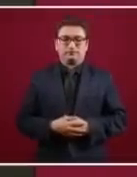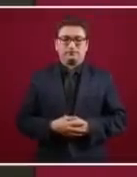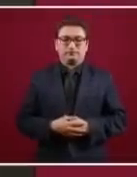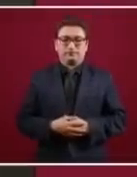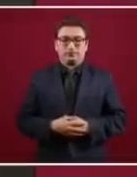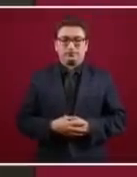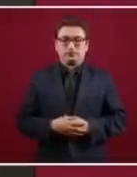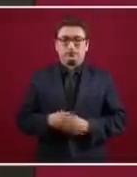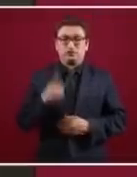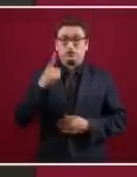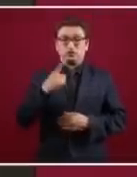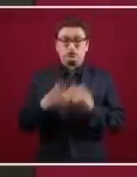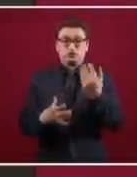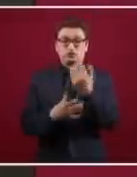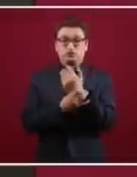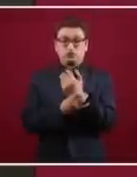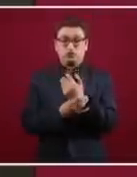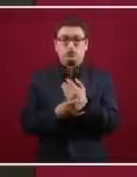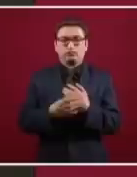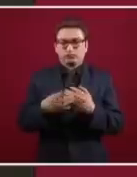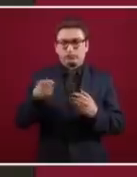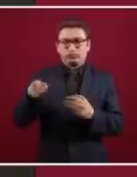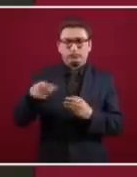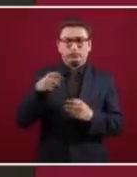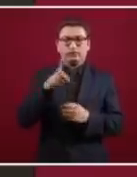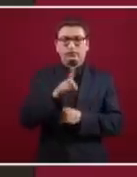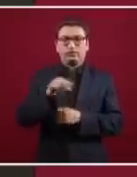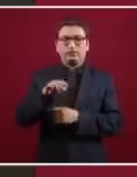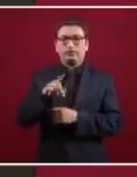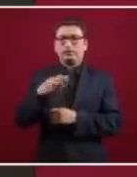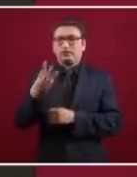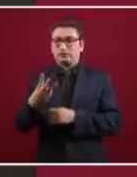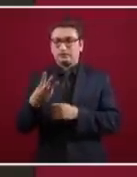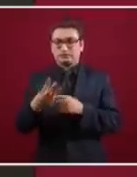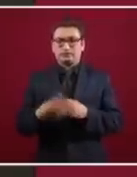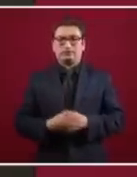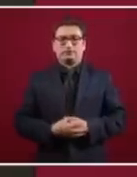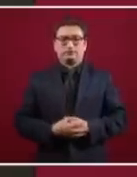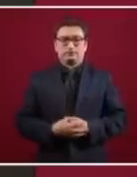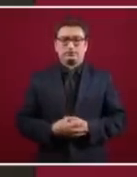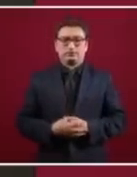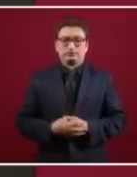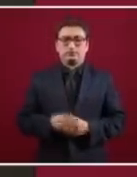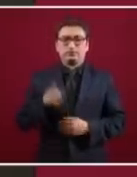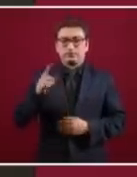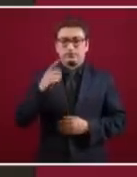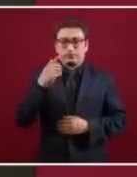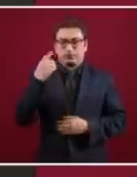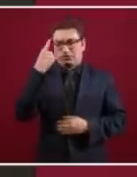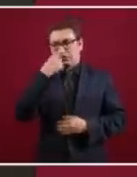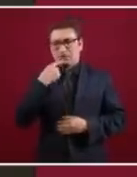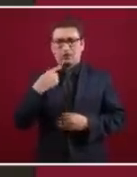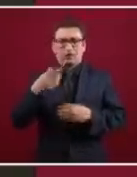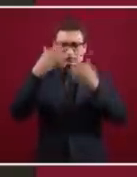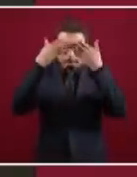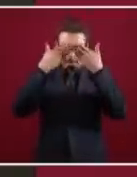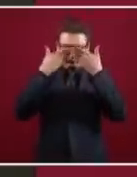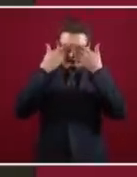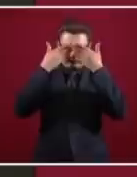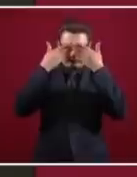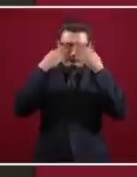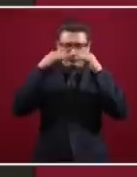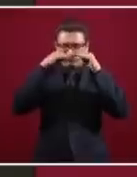y un brazalete del plan dn3 se le cubrió el rostro a